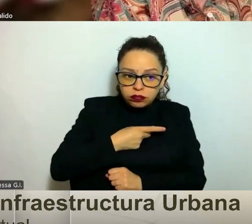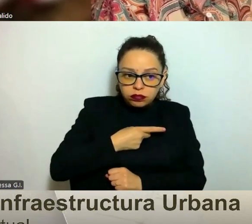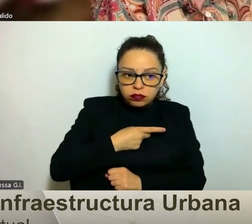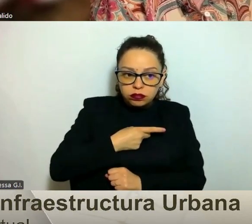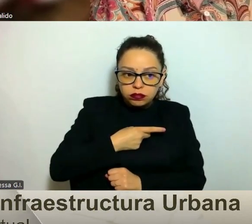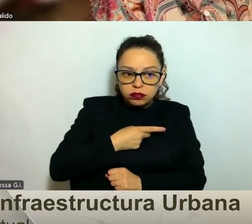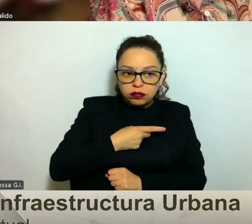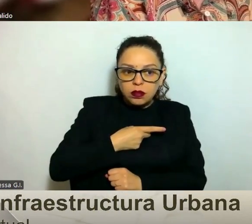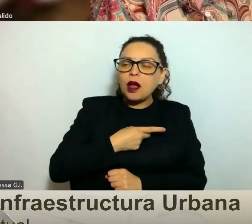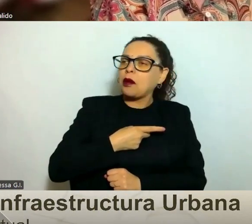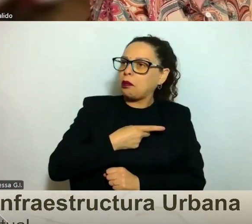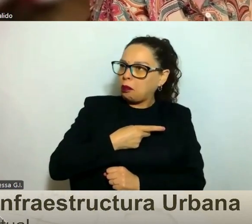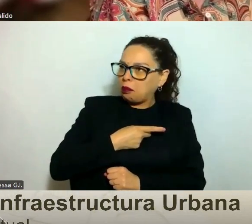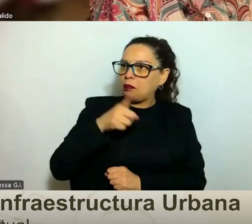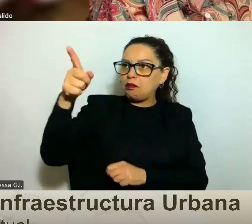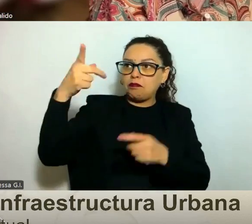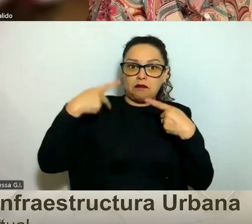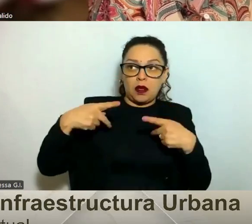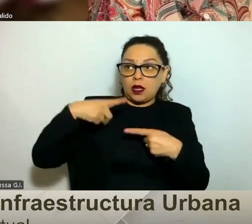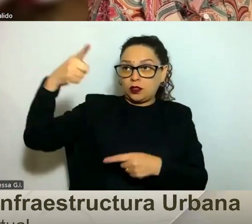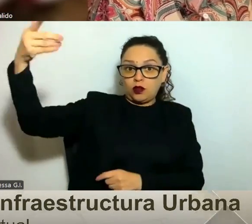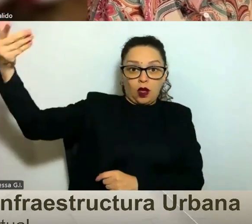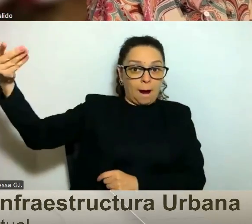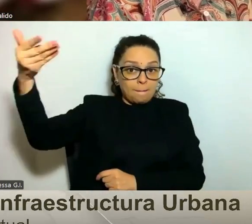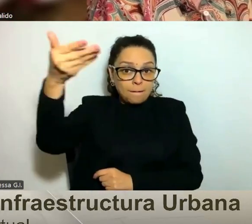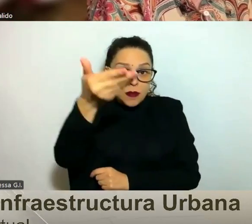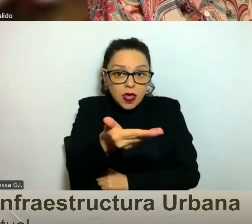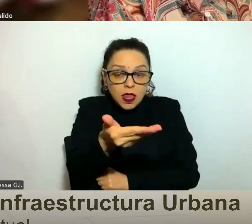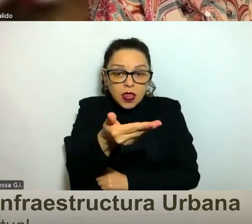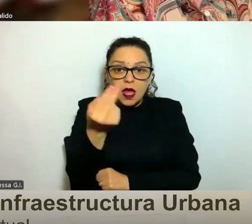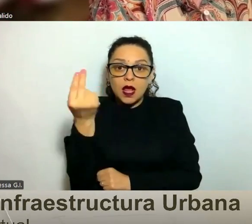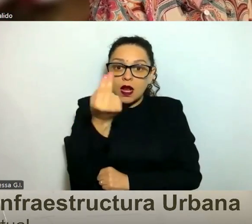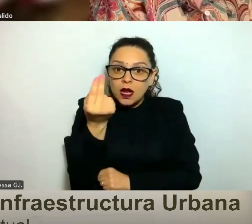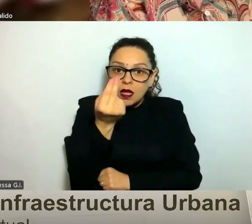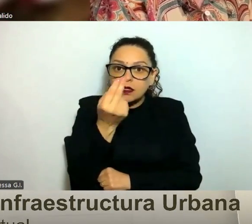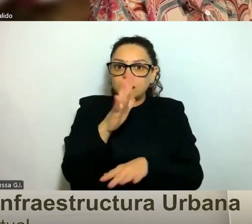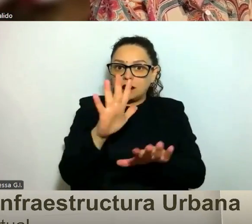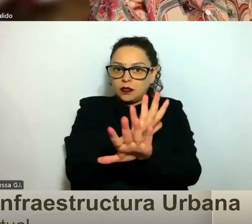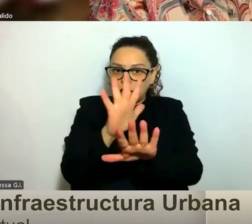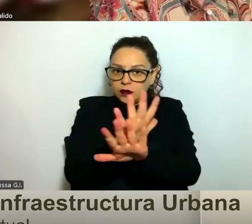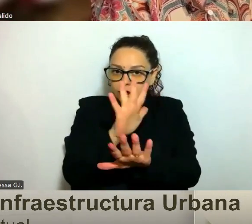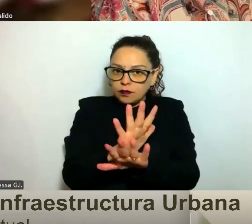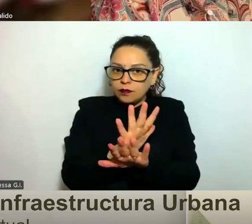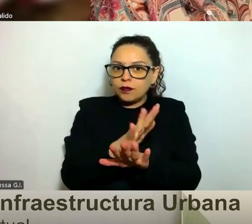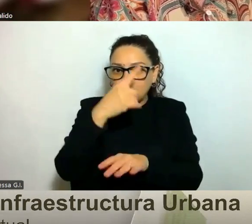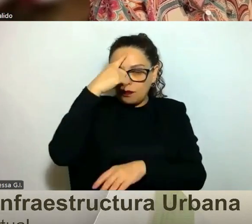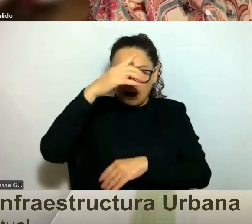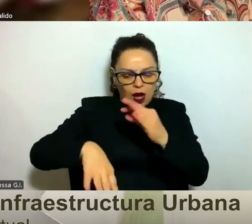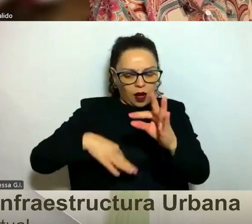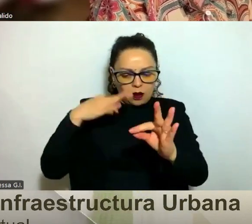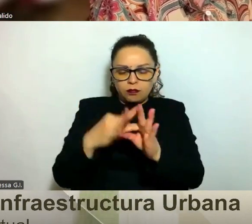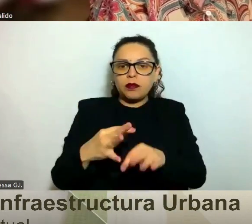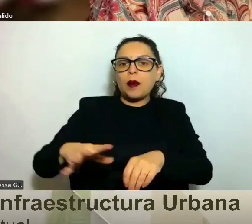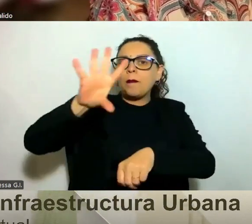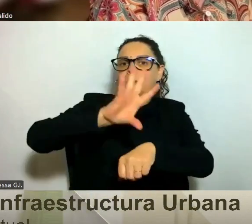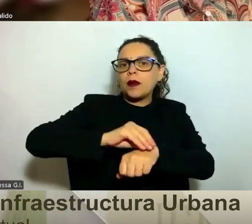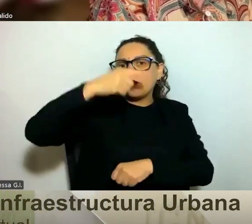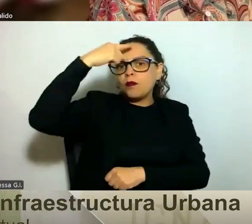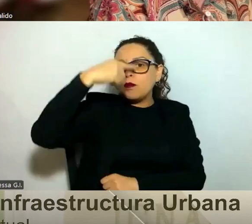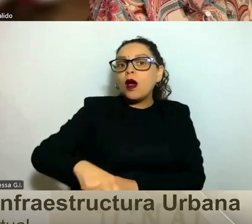una solicitud del particular para la regularización de un uso de suelo, nosotros